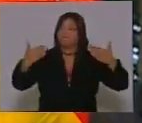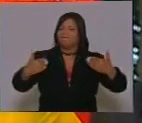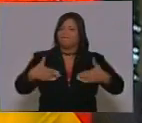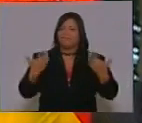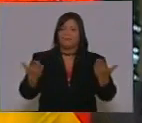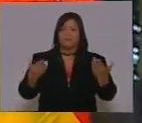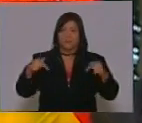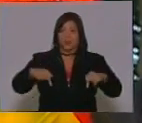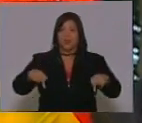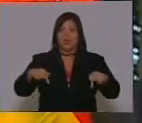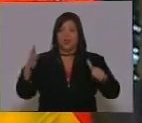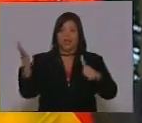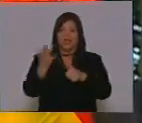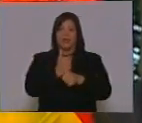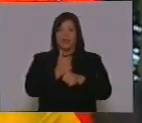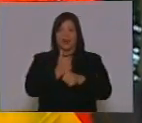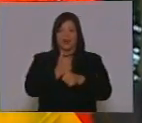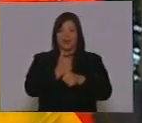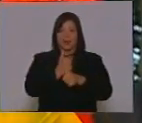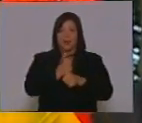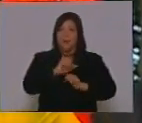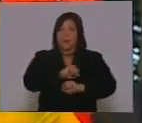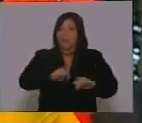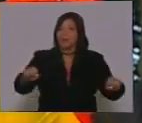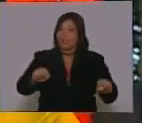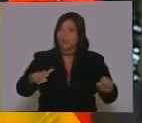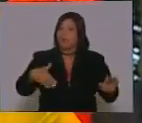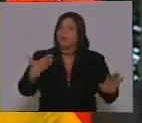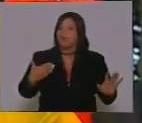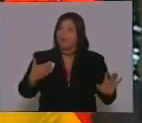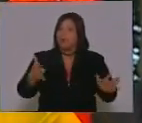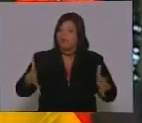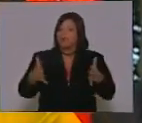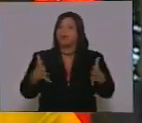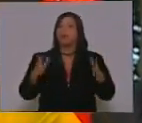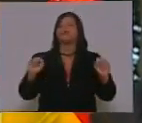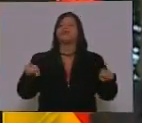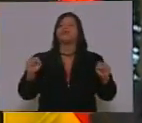de lo que lograron, que parecía imposible, pero lo lograron ustedes.